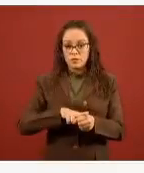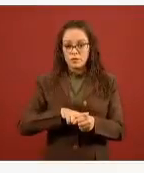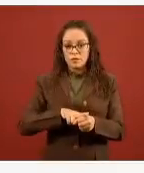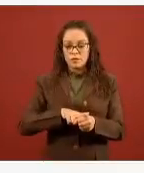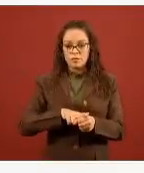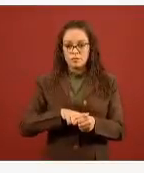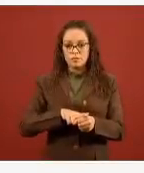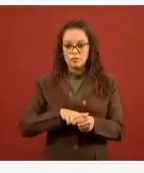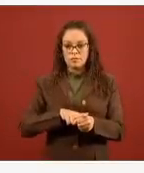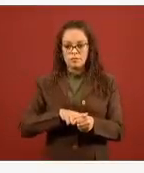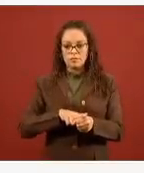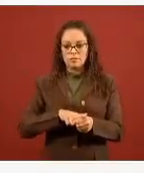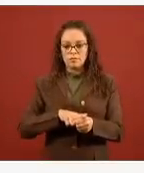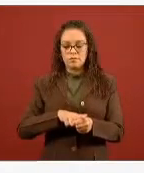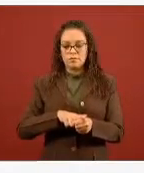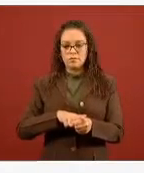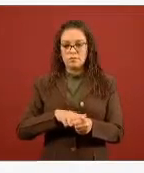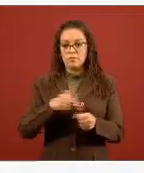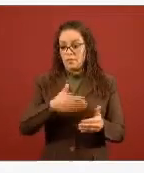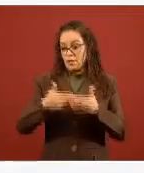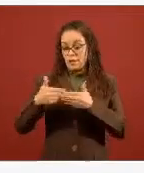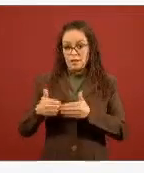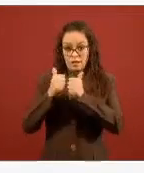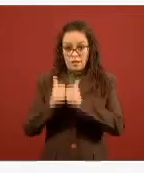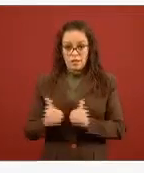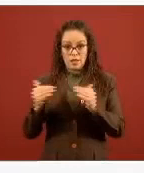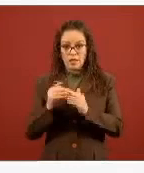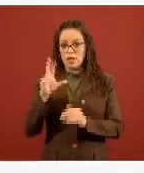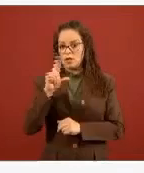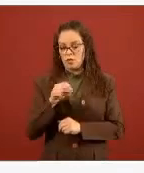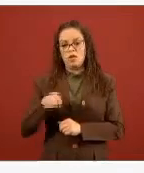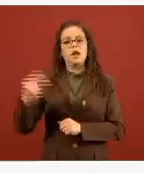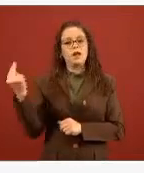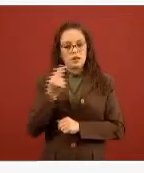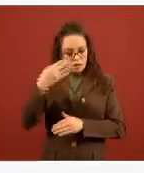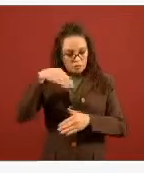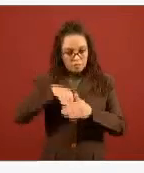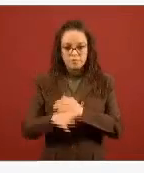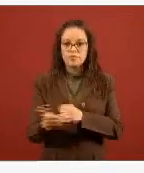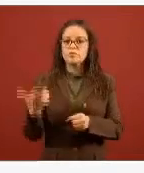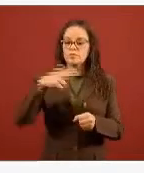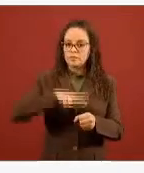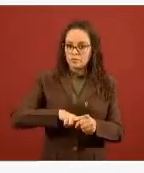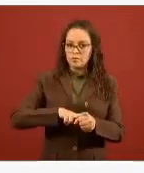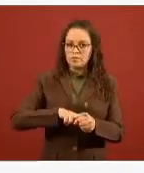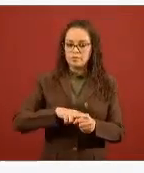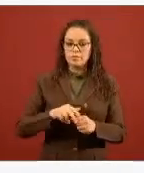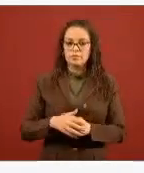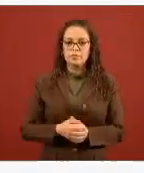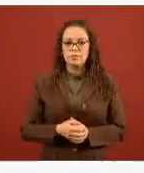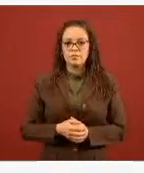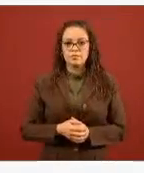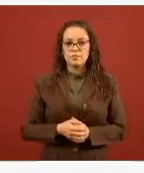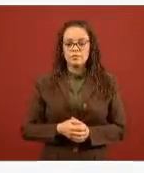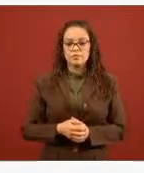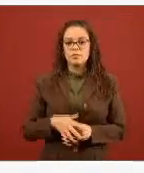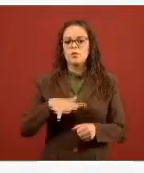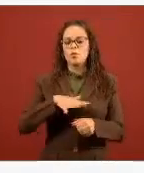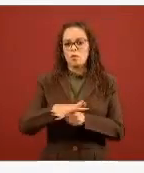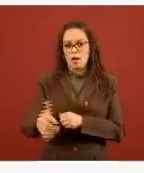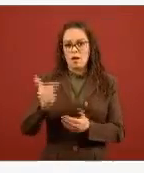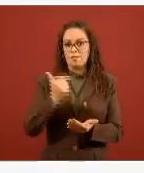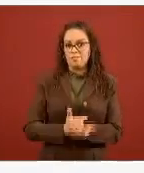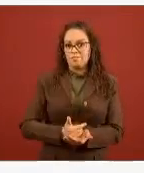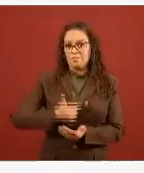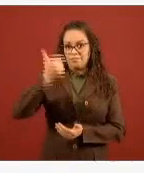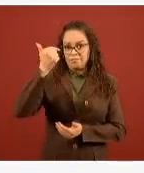ya no los ambulatorios, sino los que requirieron de hospitalización, qué tipo de gravedad presentaban. Es decir,